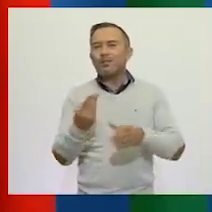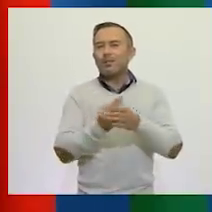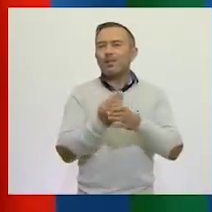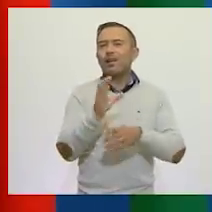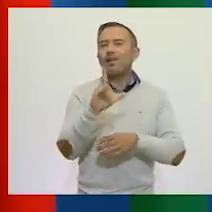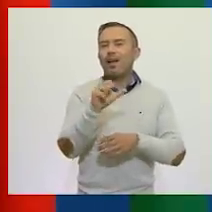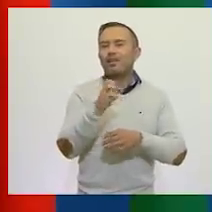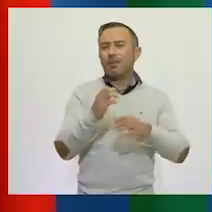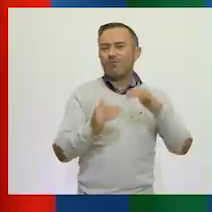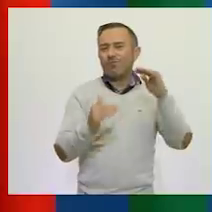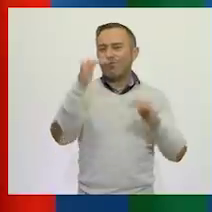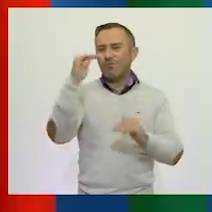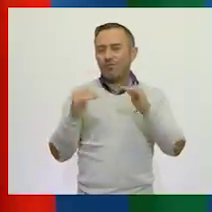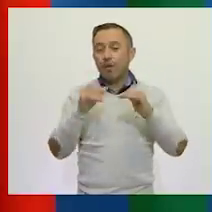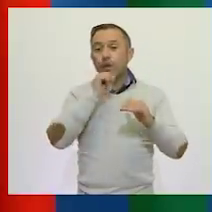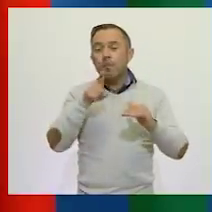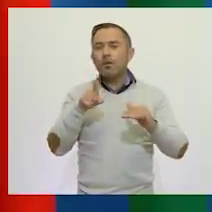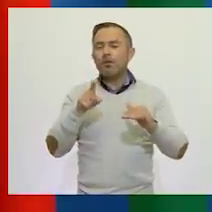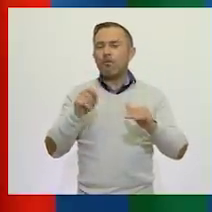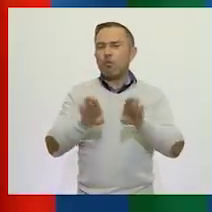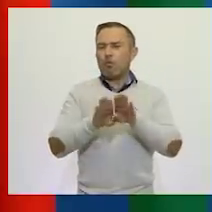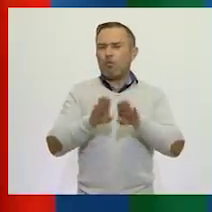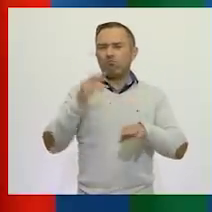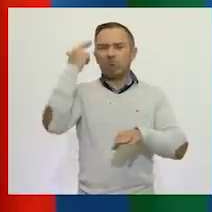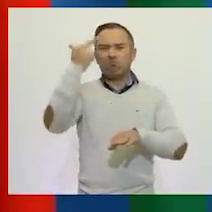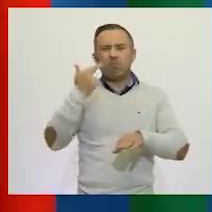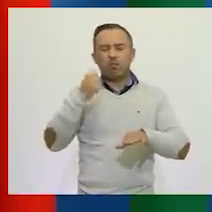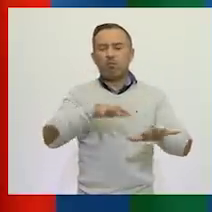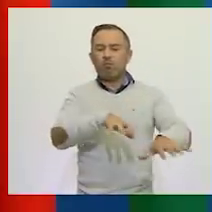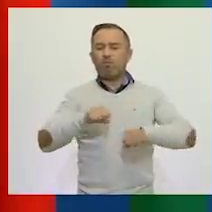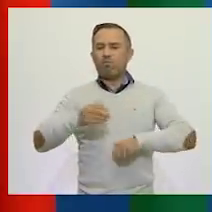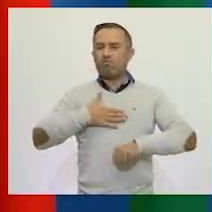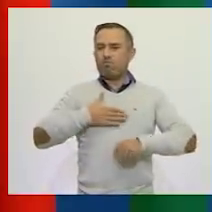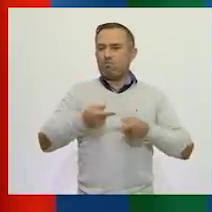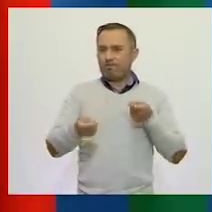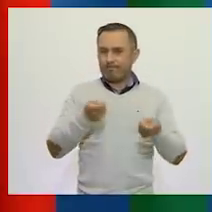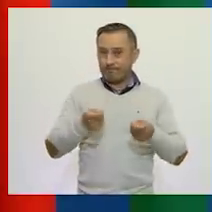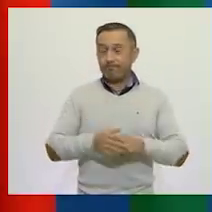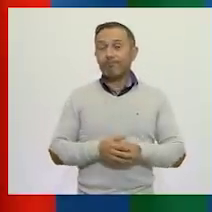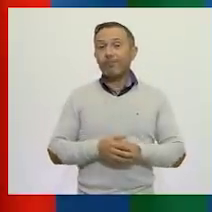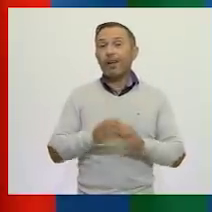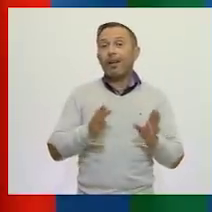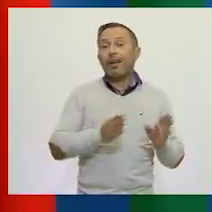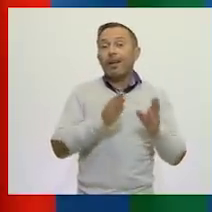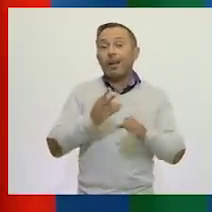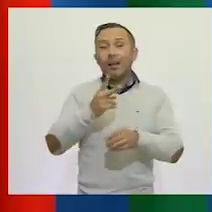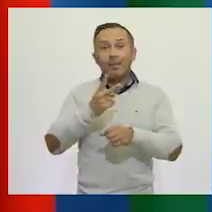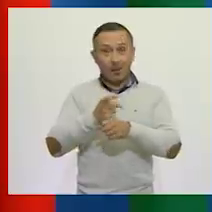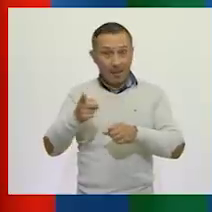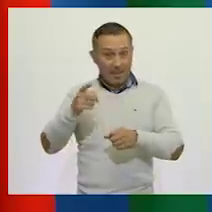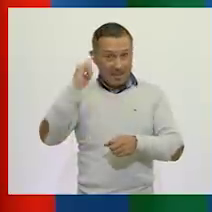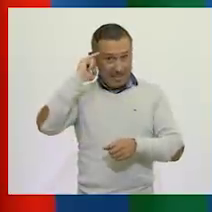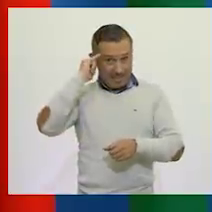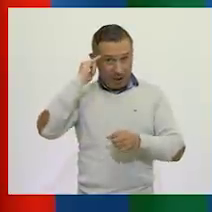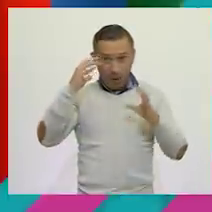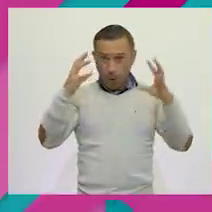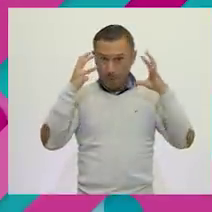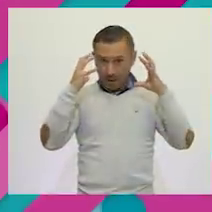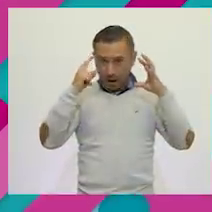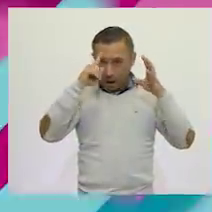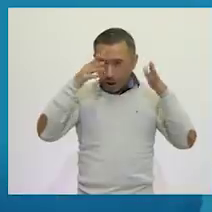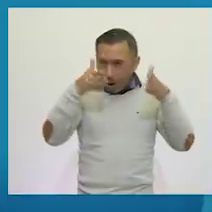centralizado. Antes de adentrarnos en el desarrollo de la civilización olmeca, quiero que puntualicemos ciertos